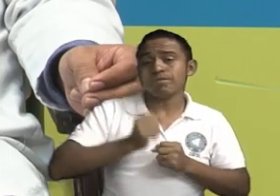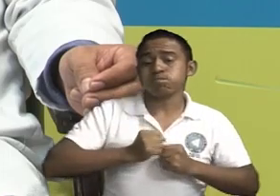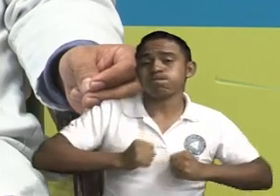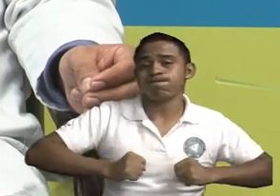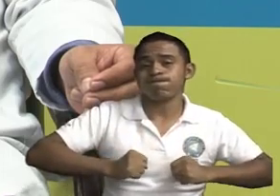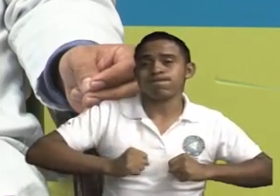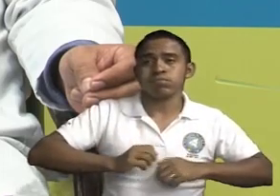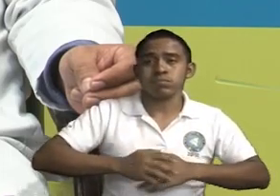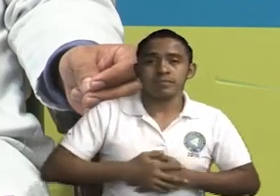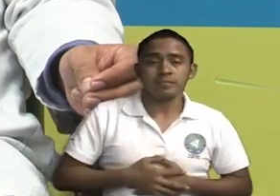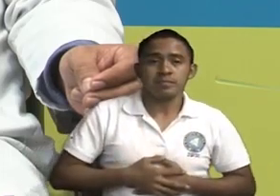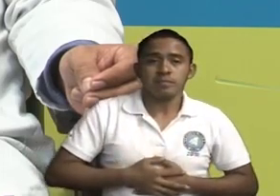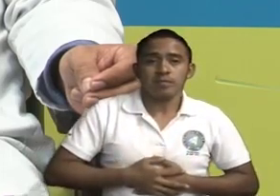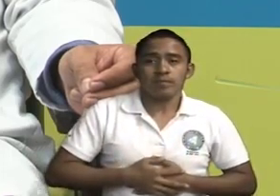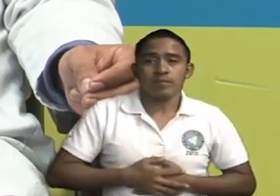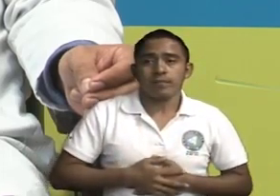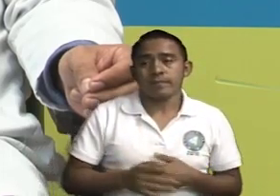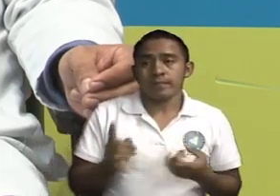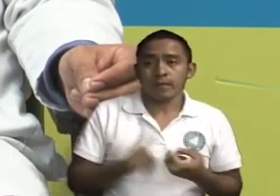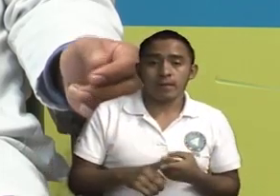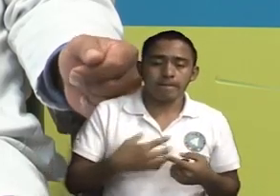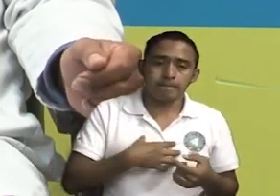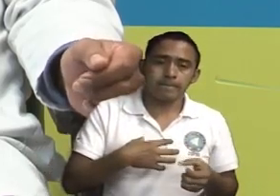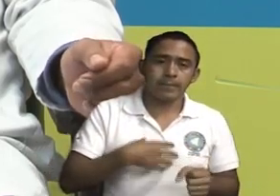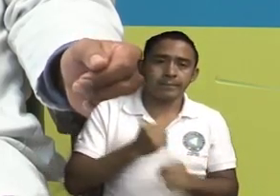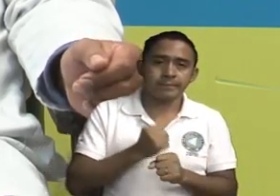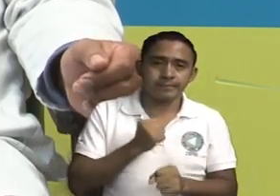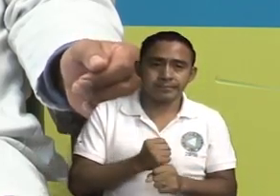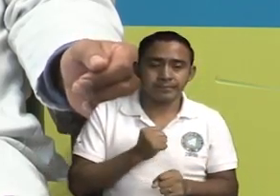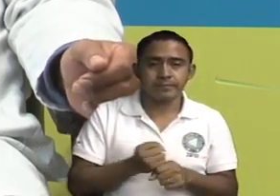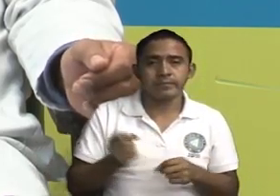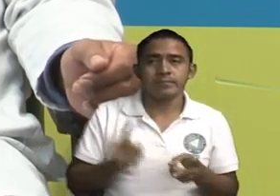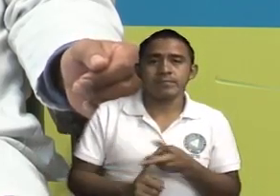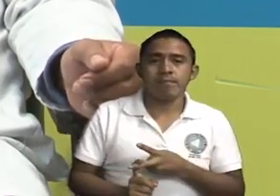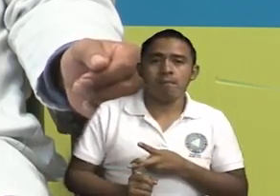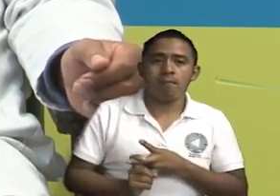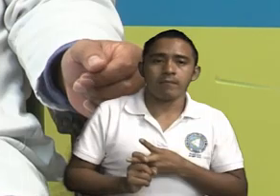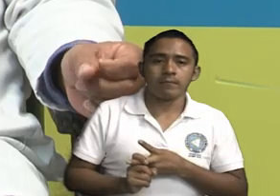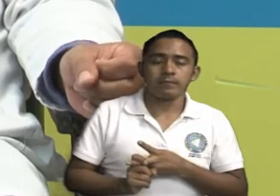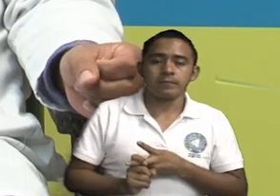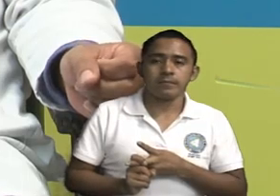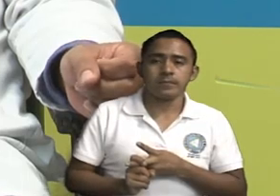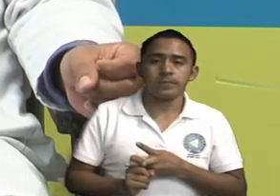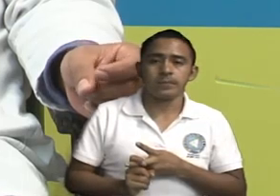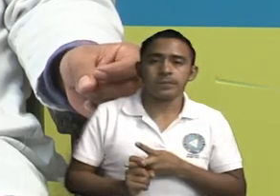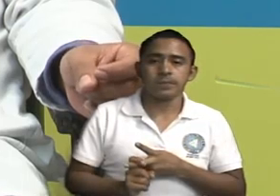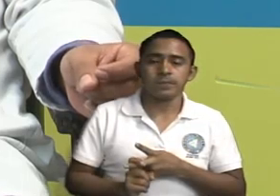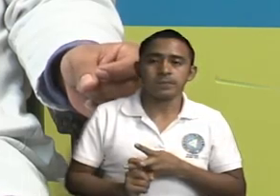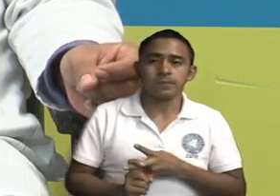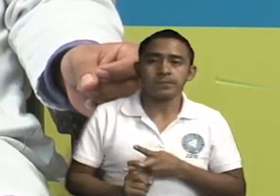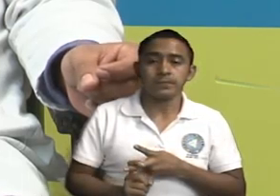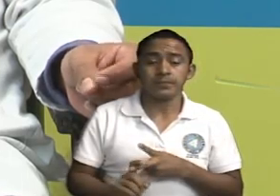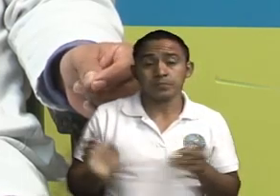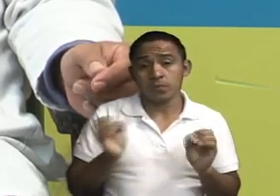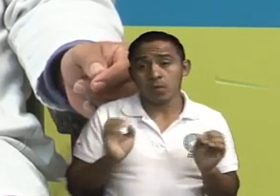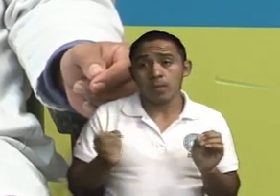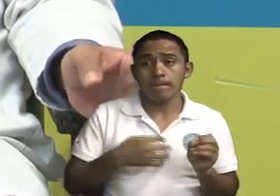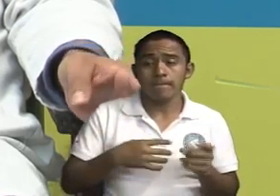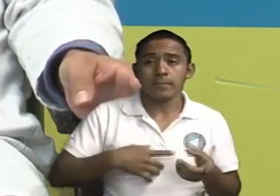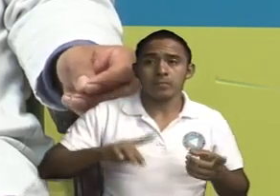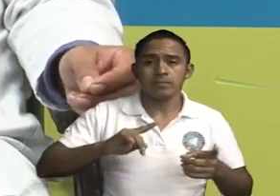Entonces, ¿qué pasa? No, ya sea por nuestro trabajo, ¿verdad?, o por los cambios de